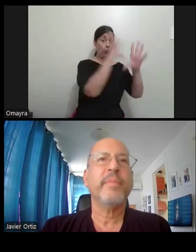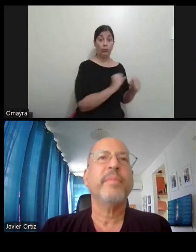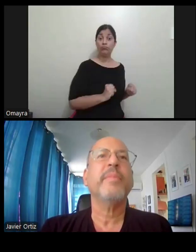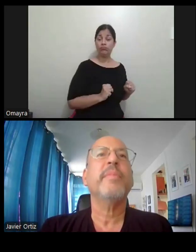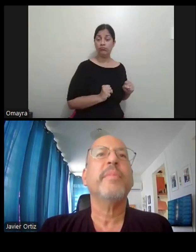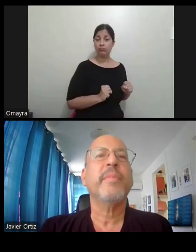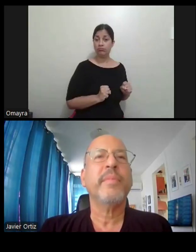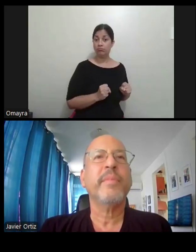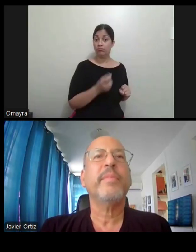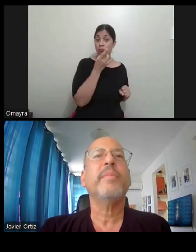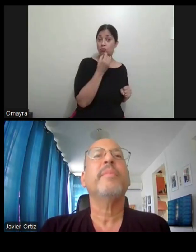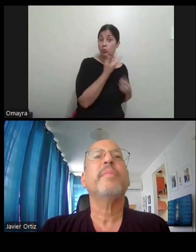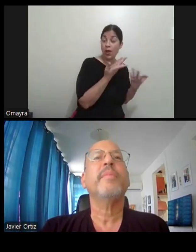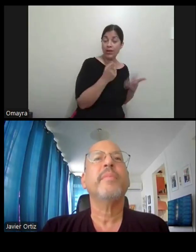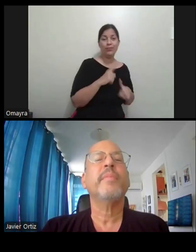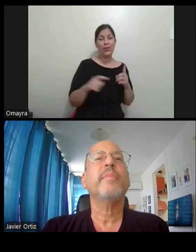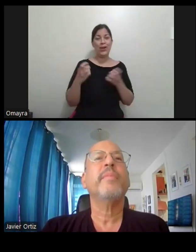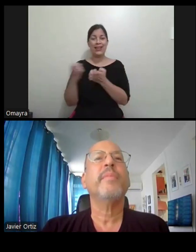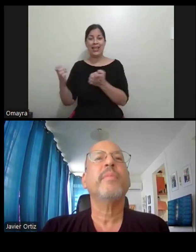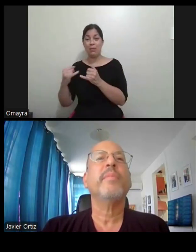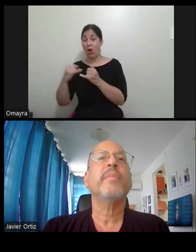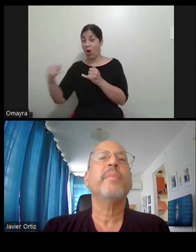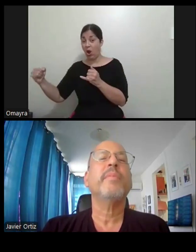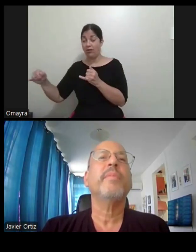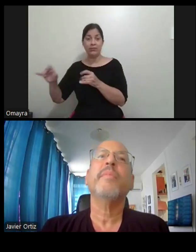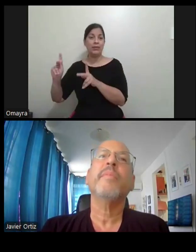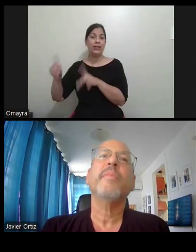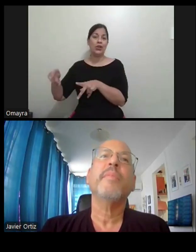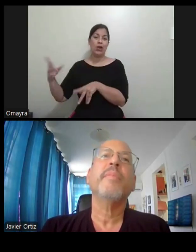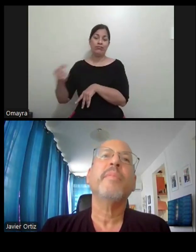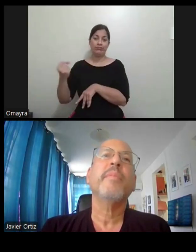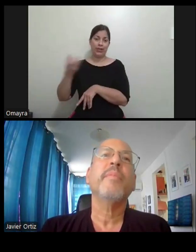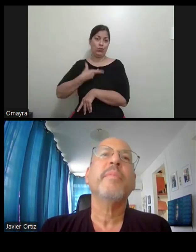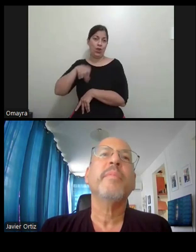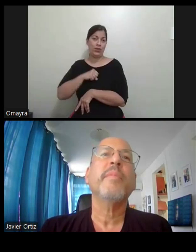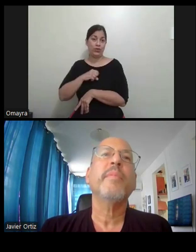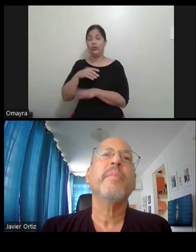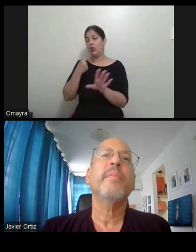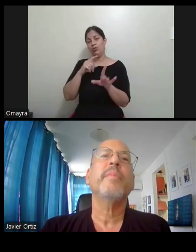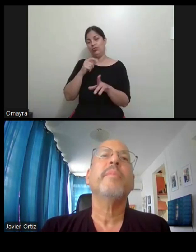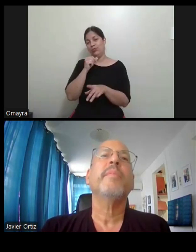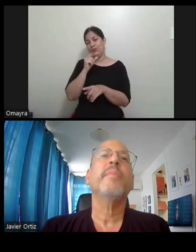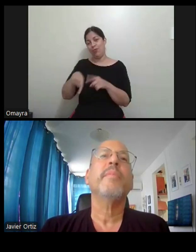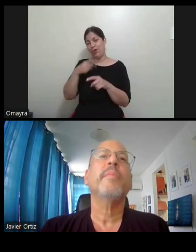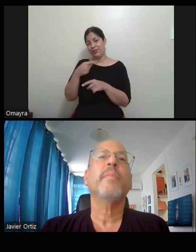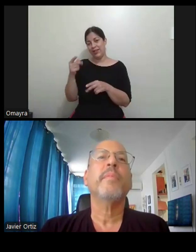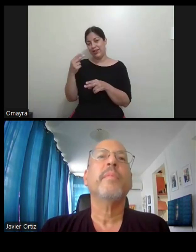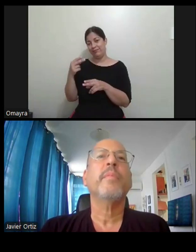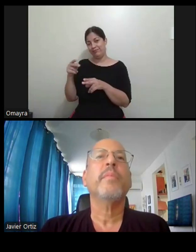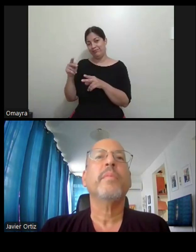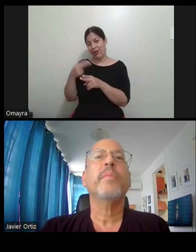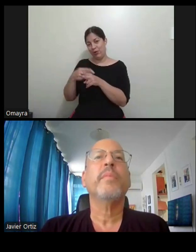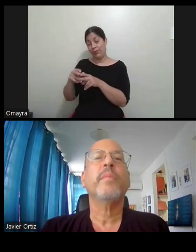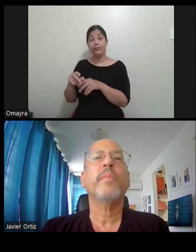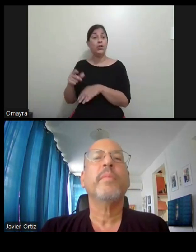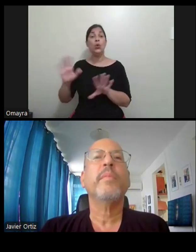equipo análogo que se lo habían dicho, no, pero tráiganlo acá. Y la persona, el dueño, no voy a decir la emisora, ¿verdad? Pero el dueño dijo, no, porque es que yo